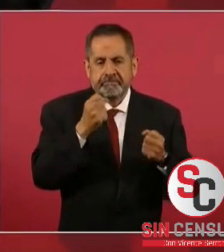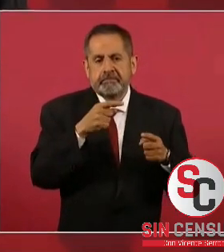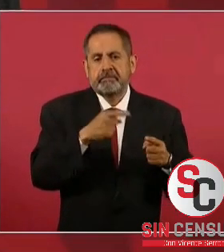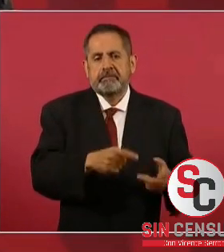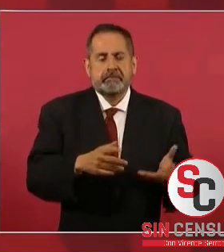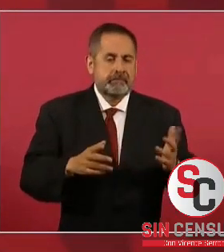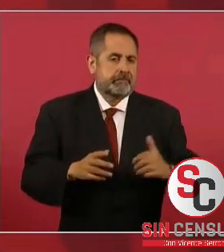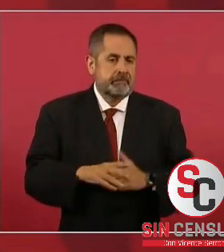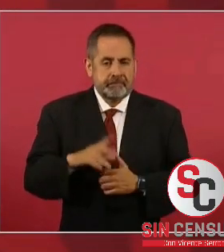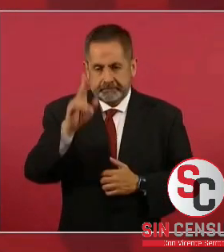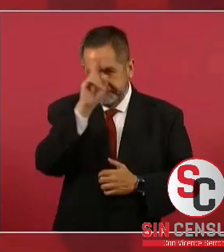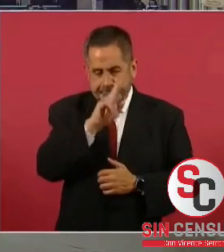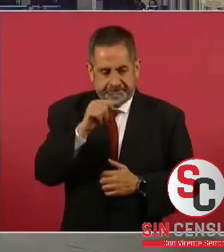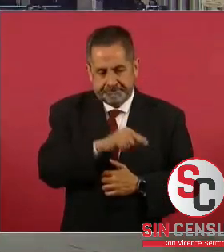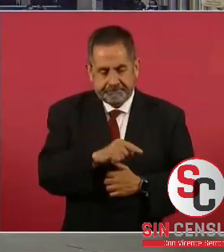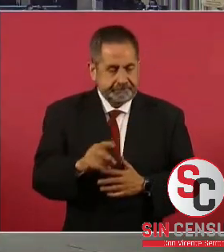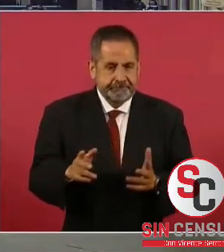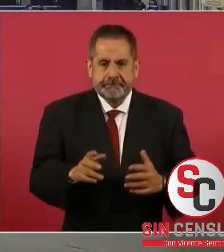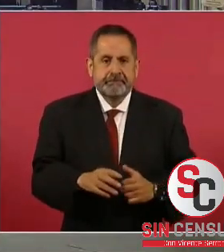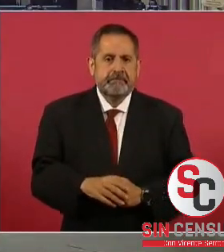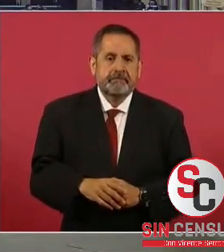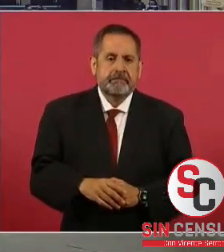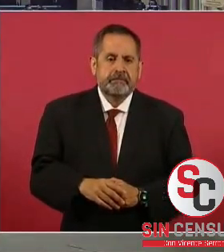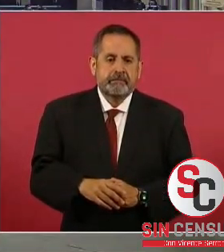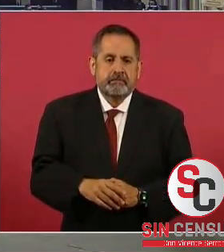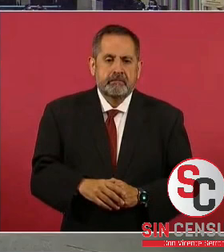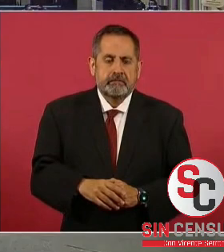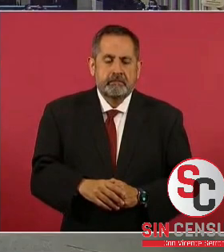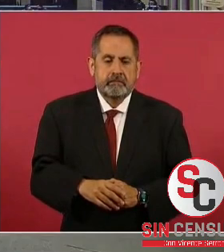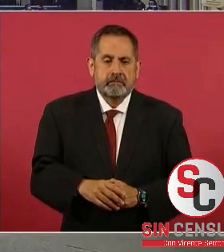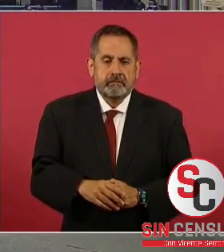ha imperado la corrupción.